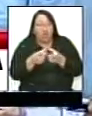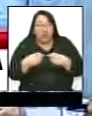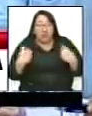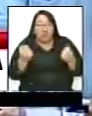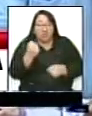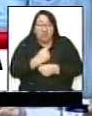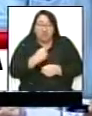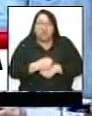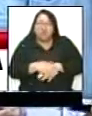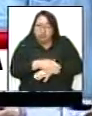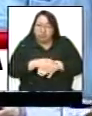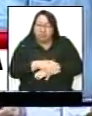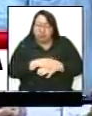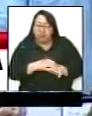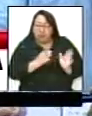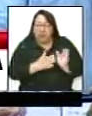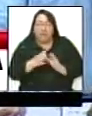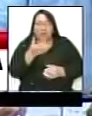con la ilusión,